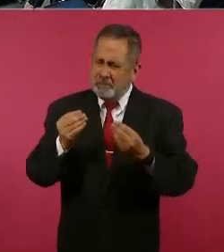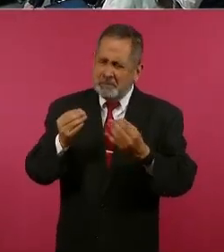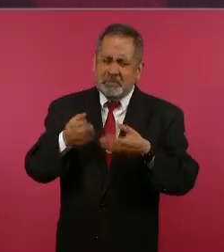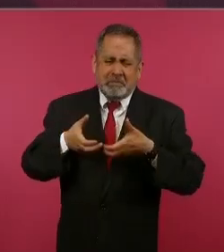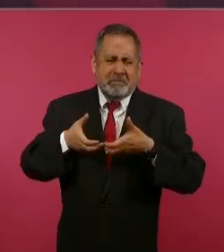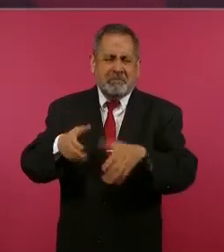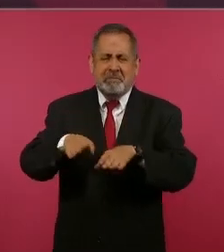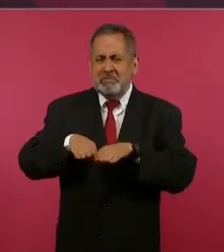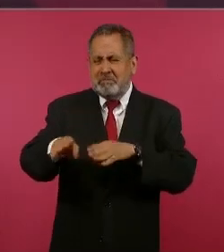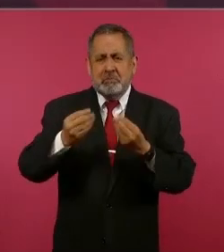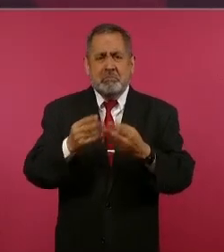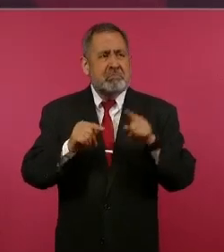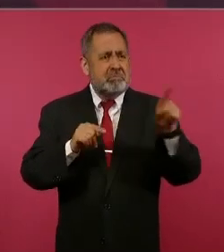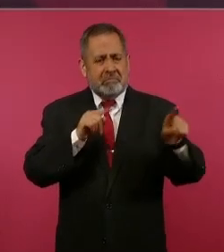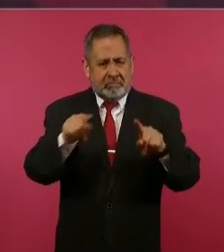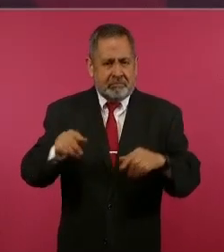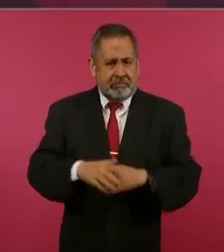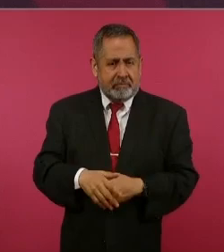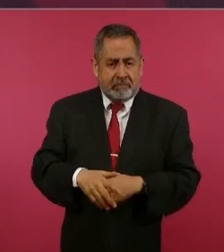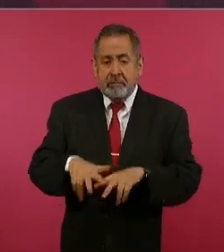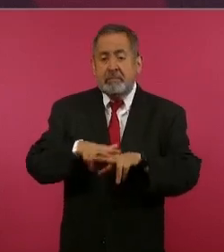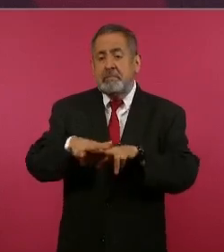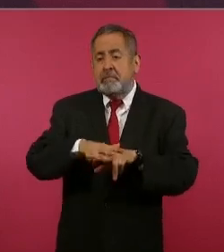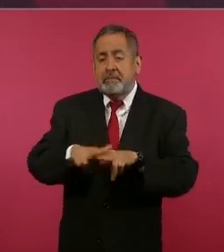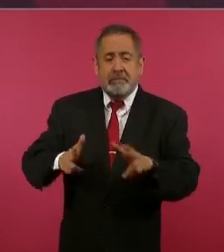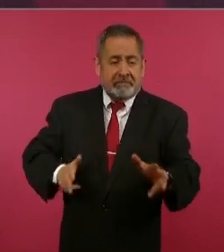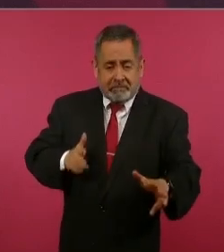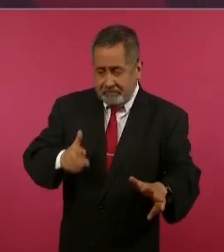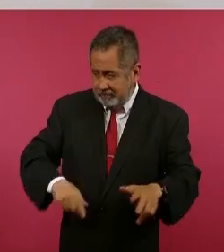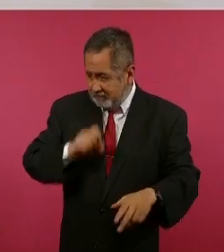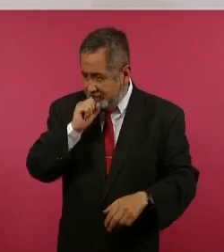muchas carreteras, y los trenes,